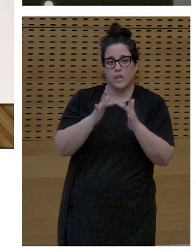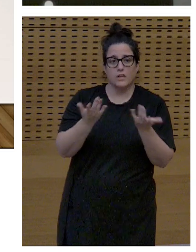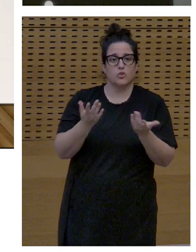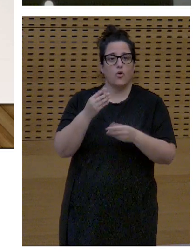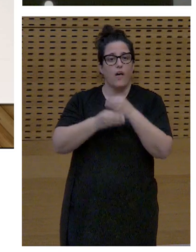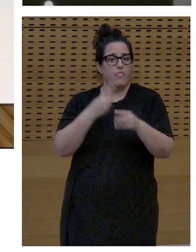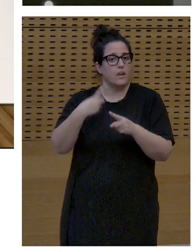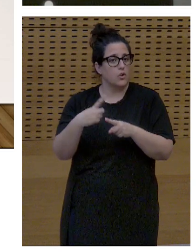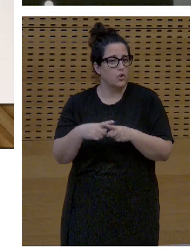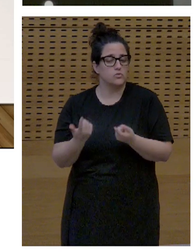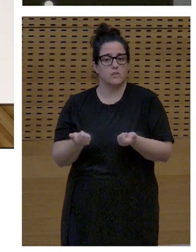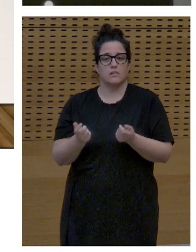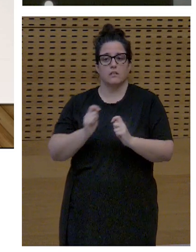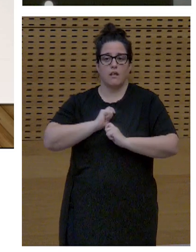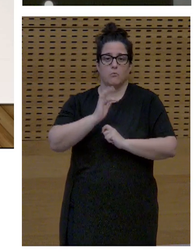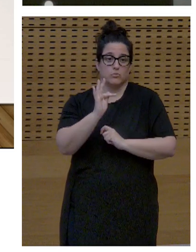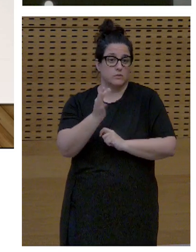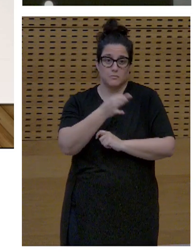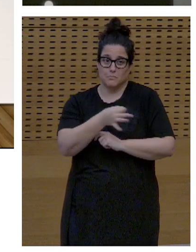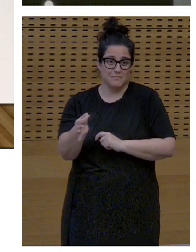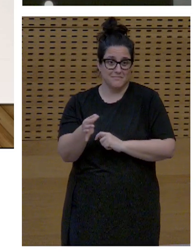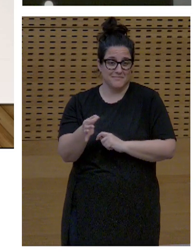pues es lo perfecto.